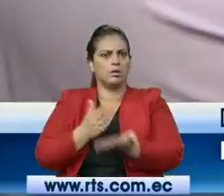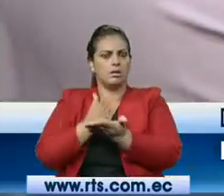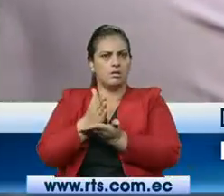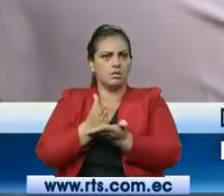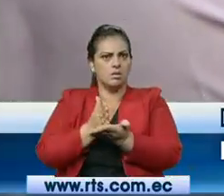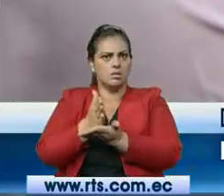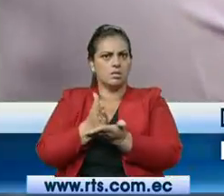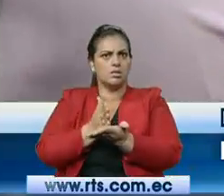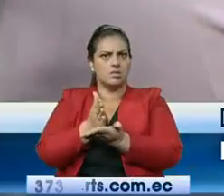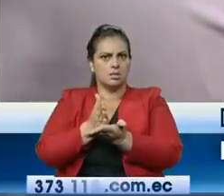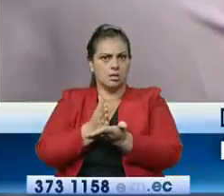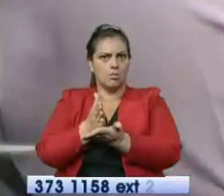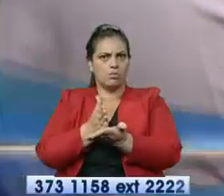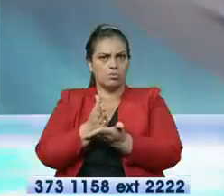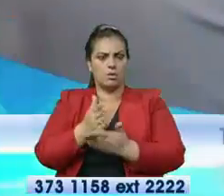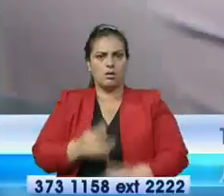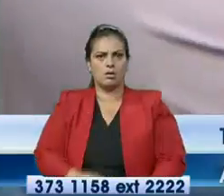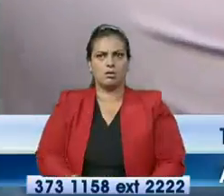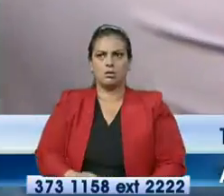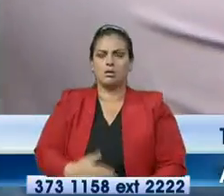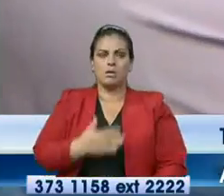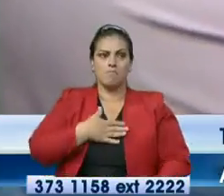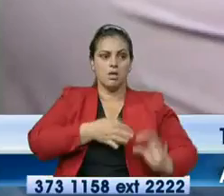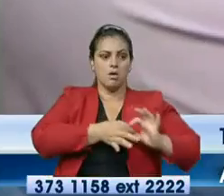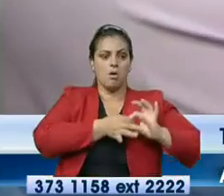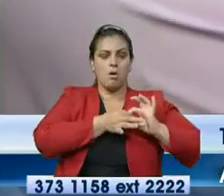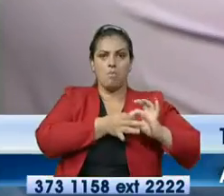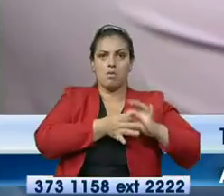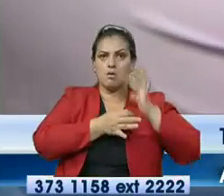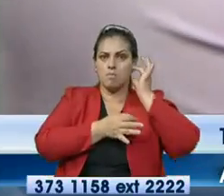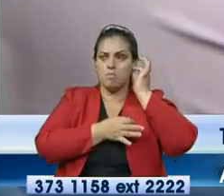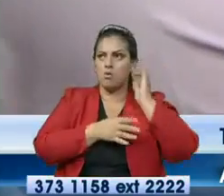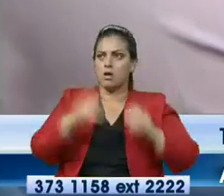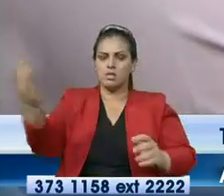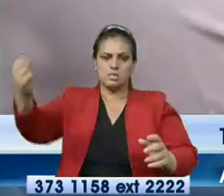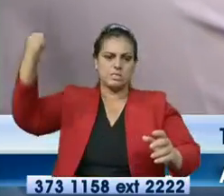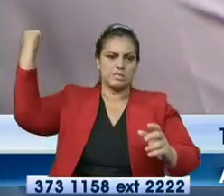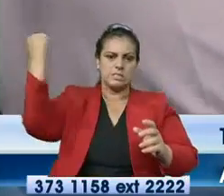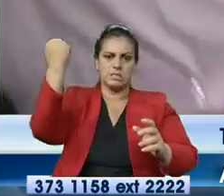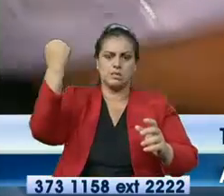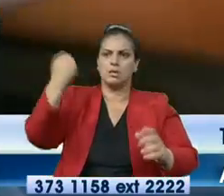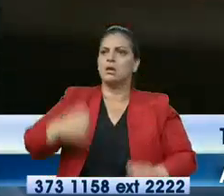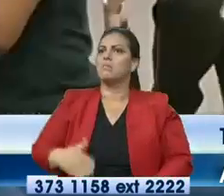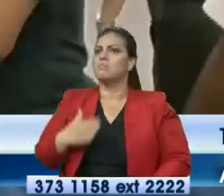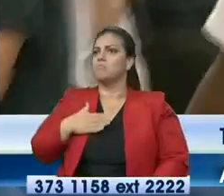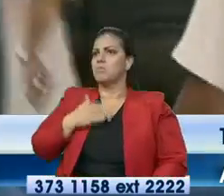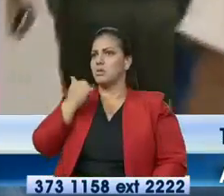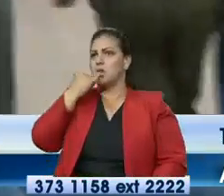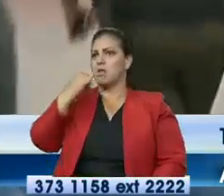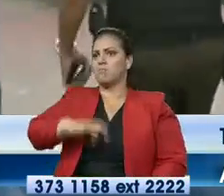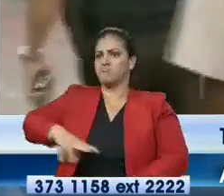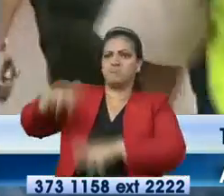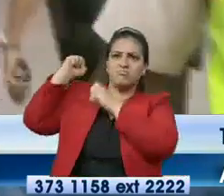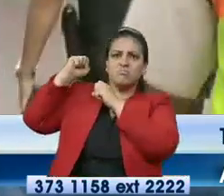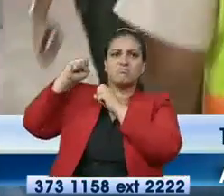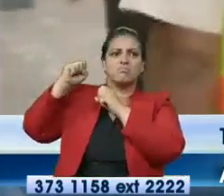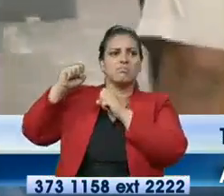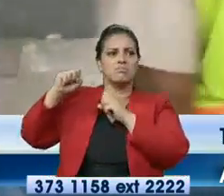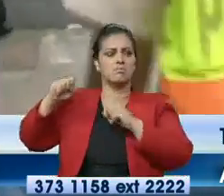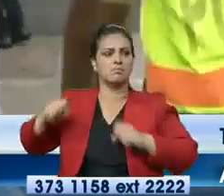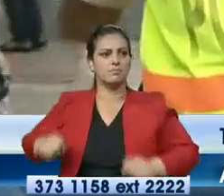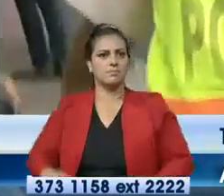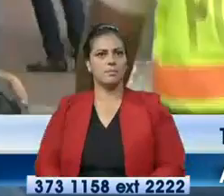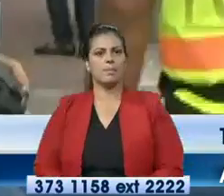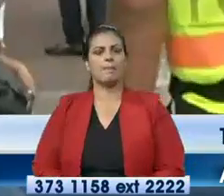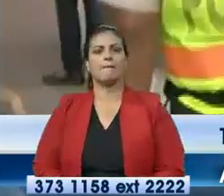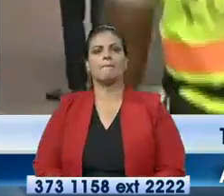y amenazan a mi compañera. Y a mí me arranchan el teléfono de la mano. De ahí que fueron presentados ante